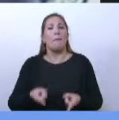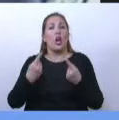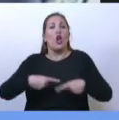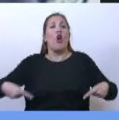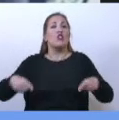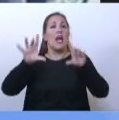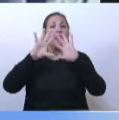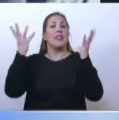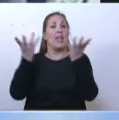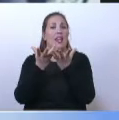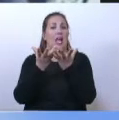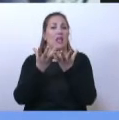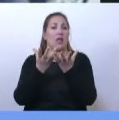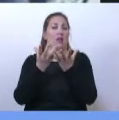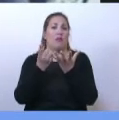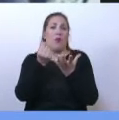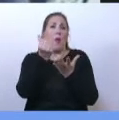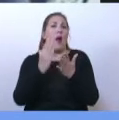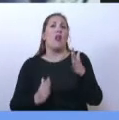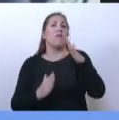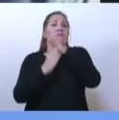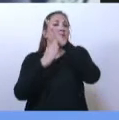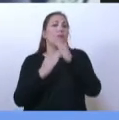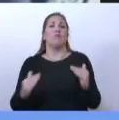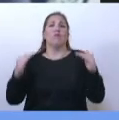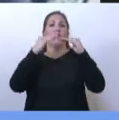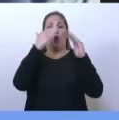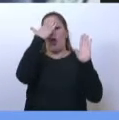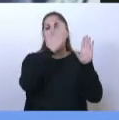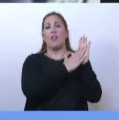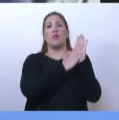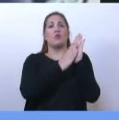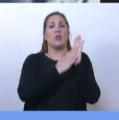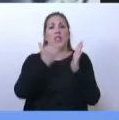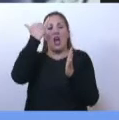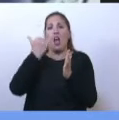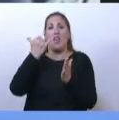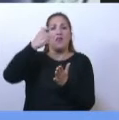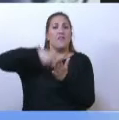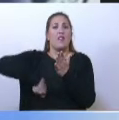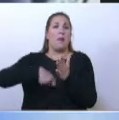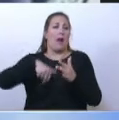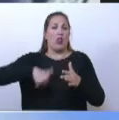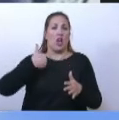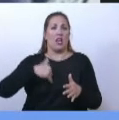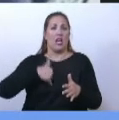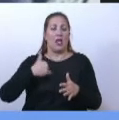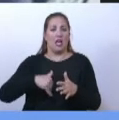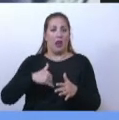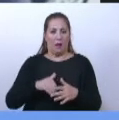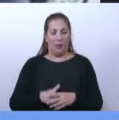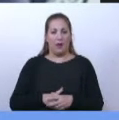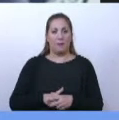con jerarquía constitucional que tiene firmado nuestro nuestro país se promueve